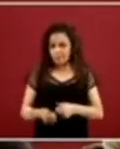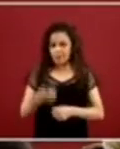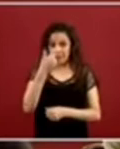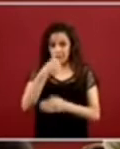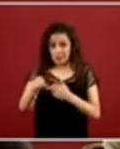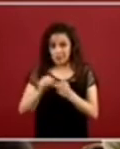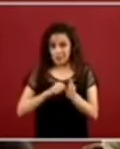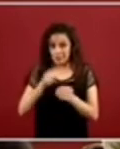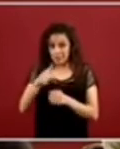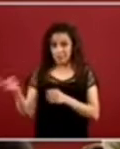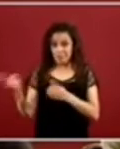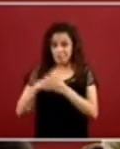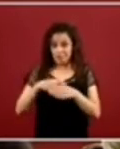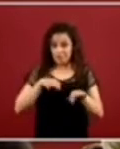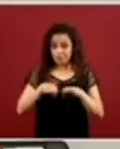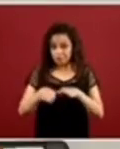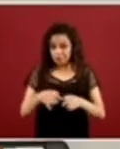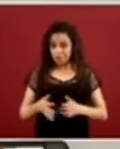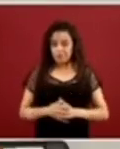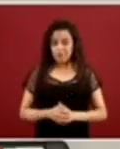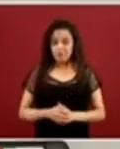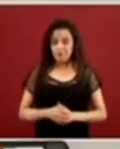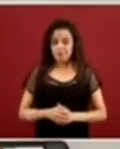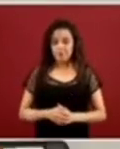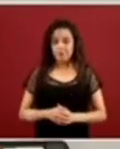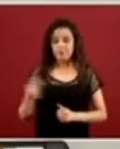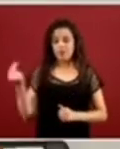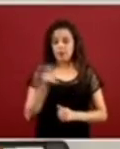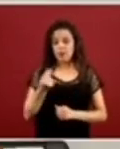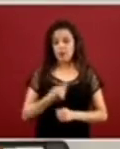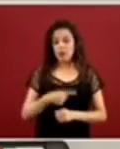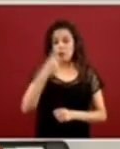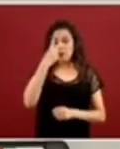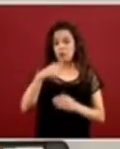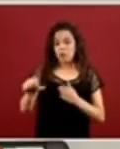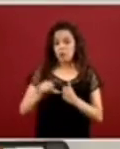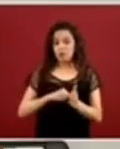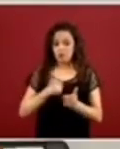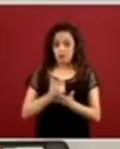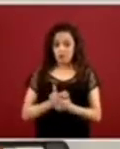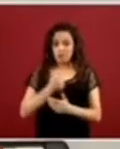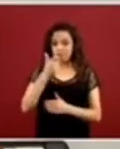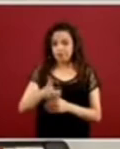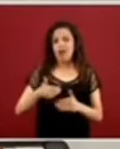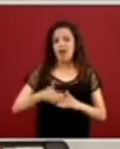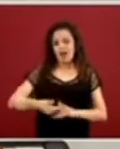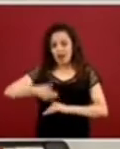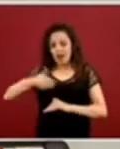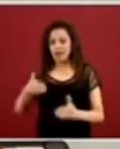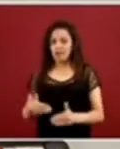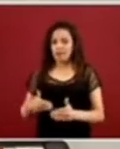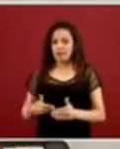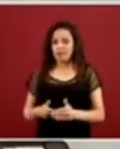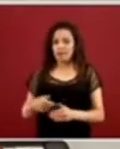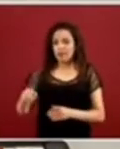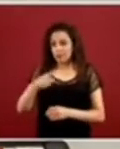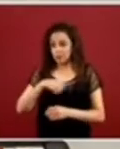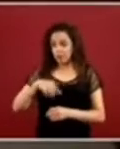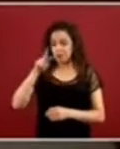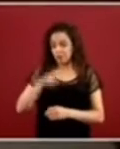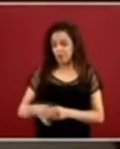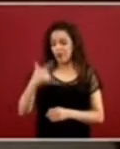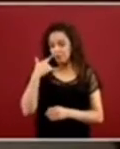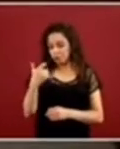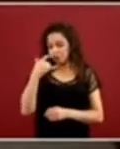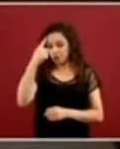tiene que pasar por un mes de salario por adelantado, es decir, estamos haciendo un esfuerzo para que